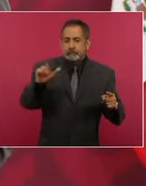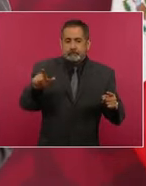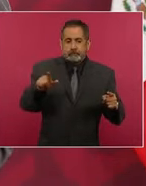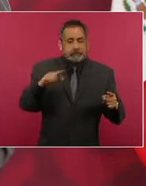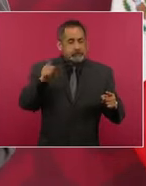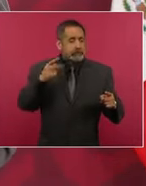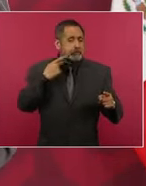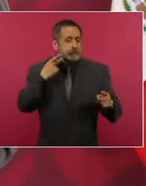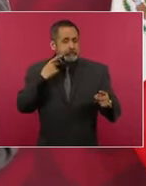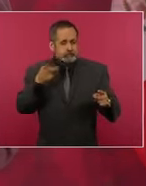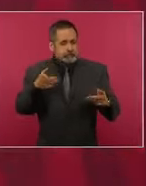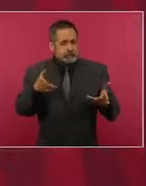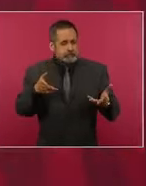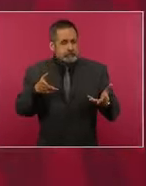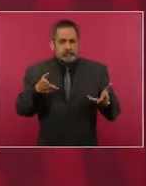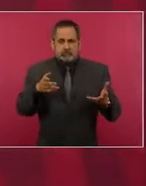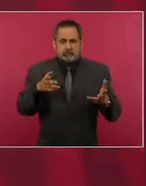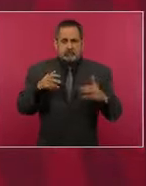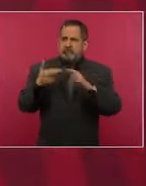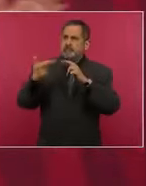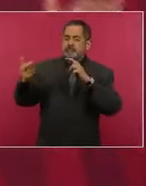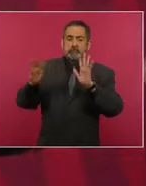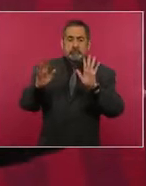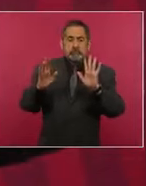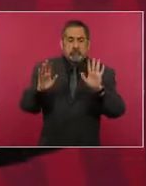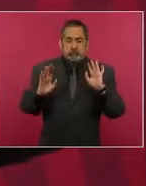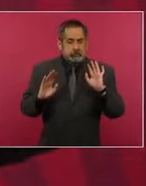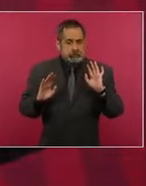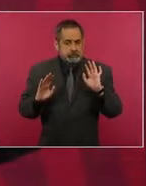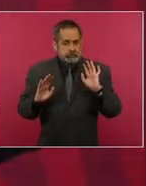la política exterior se apartó